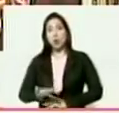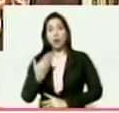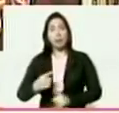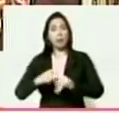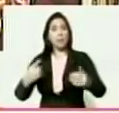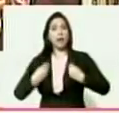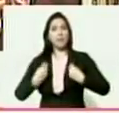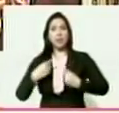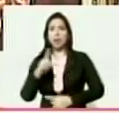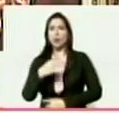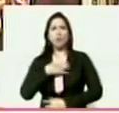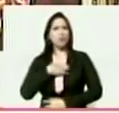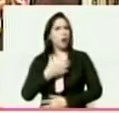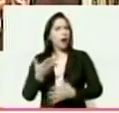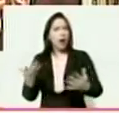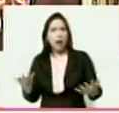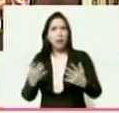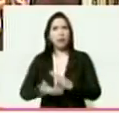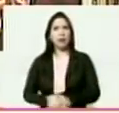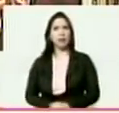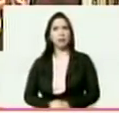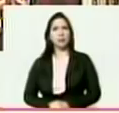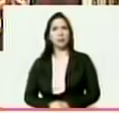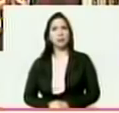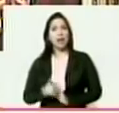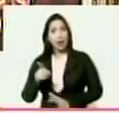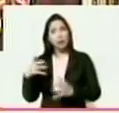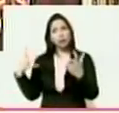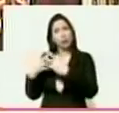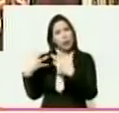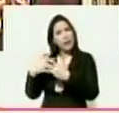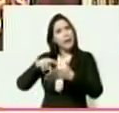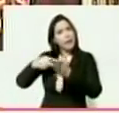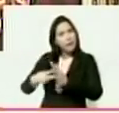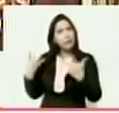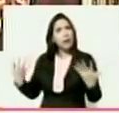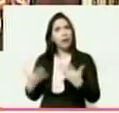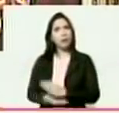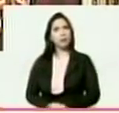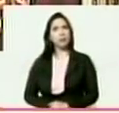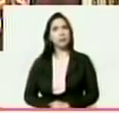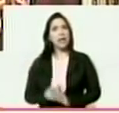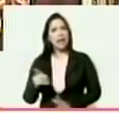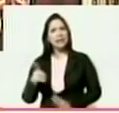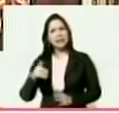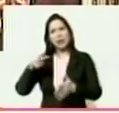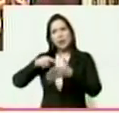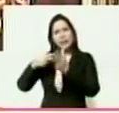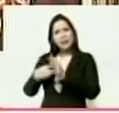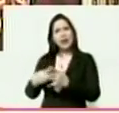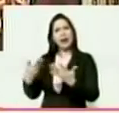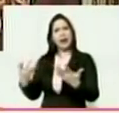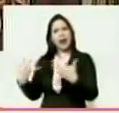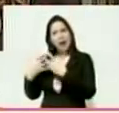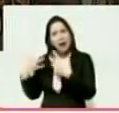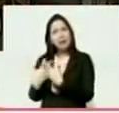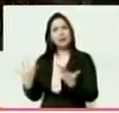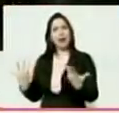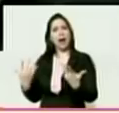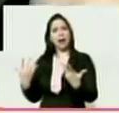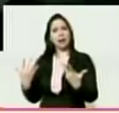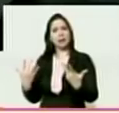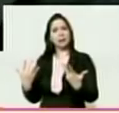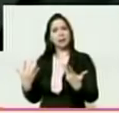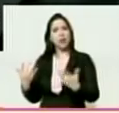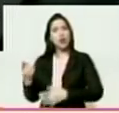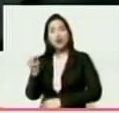No puede ser. No puede ser. Es una guerra invisible, pero que deja